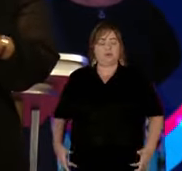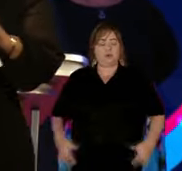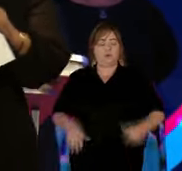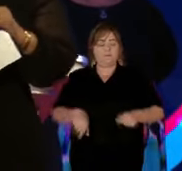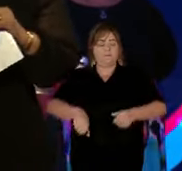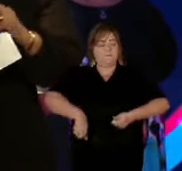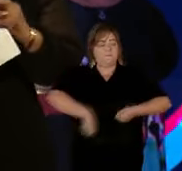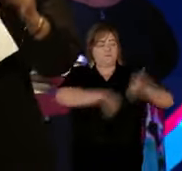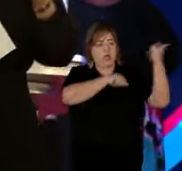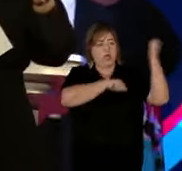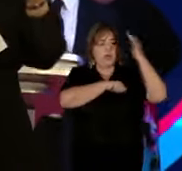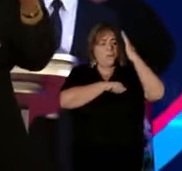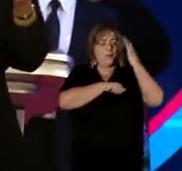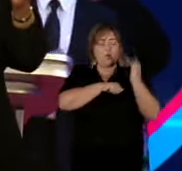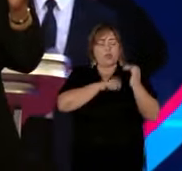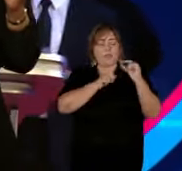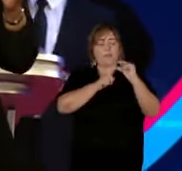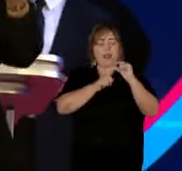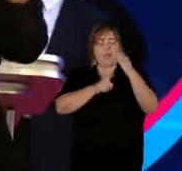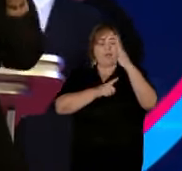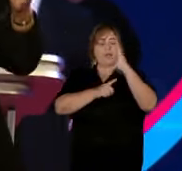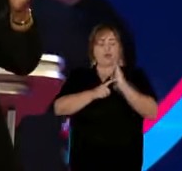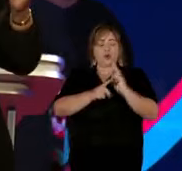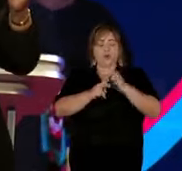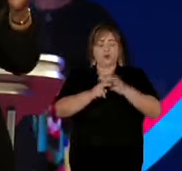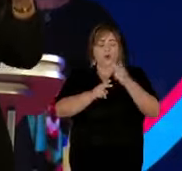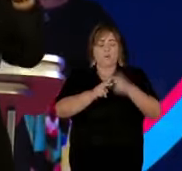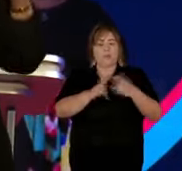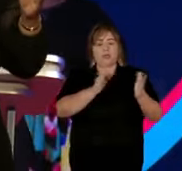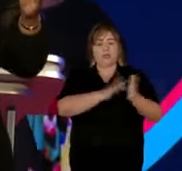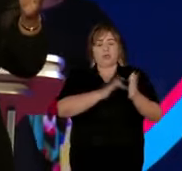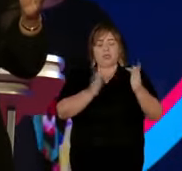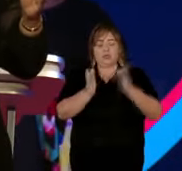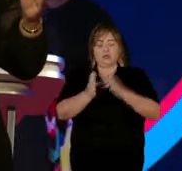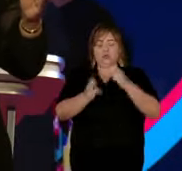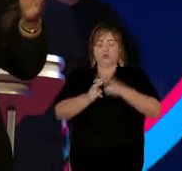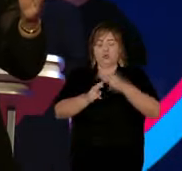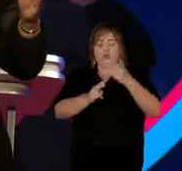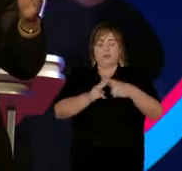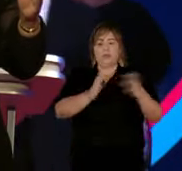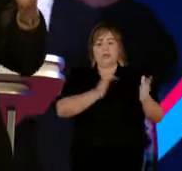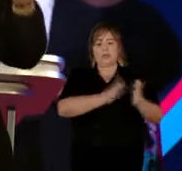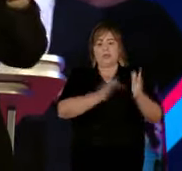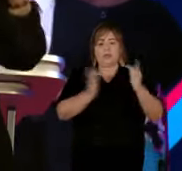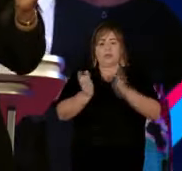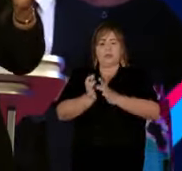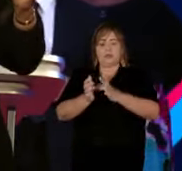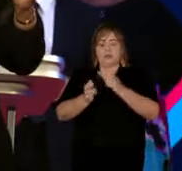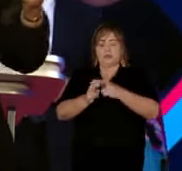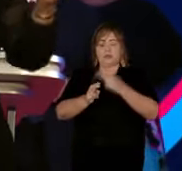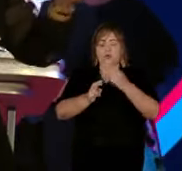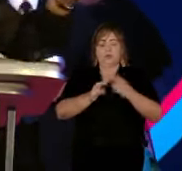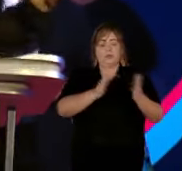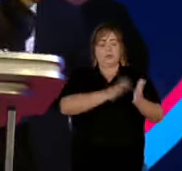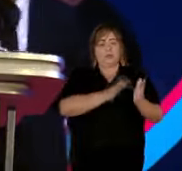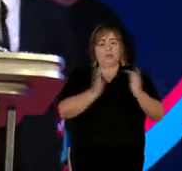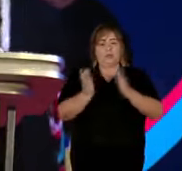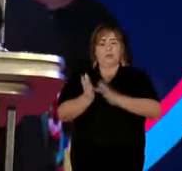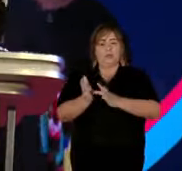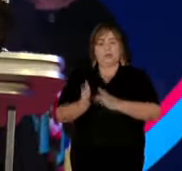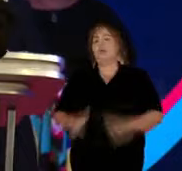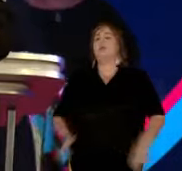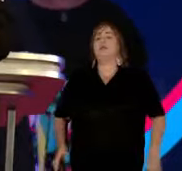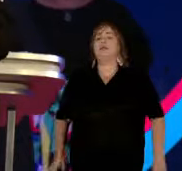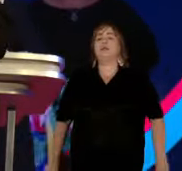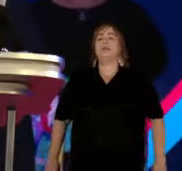por tu palabra. En el nombre de Jesús, en el nombre de Jesús, en el nombre de Jesús, en el nombre de Jesús, el